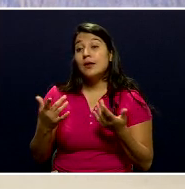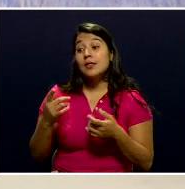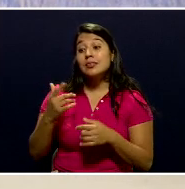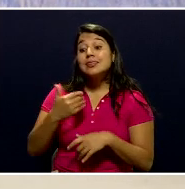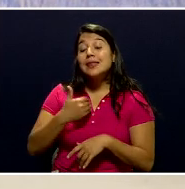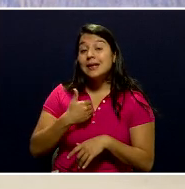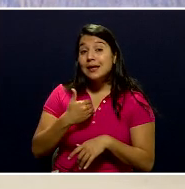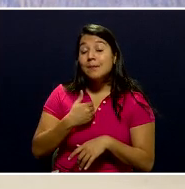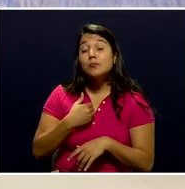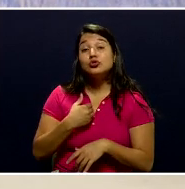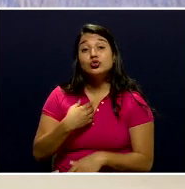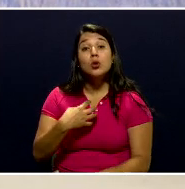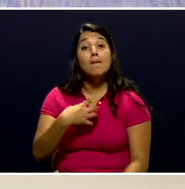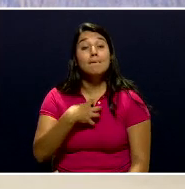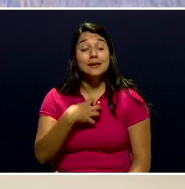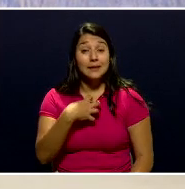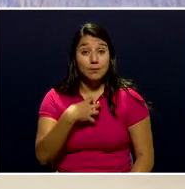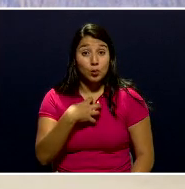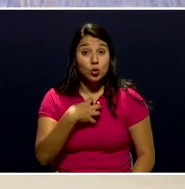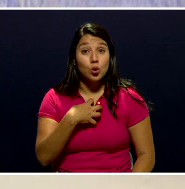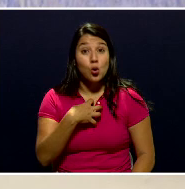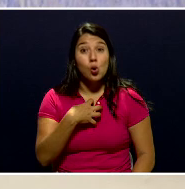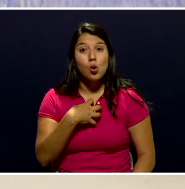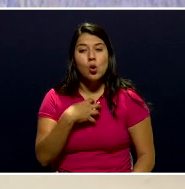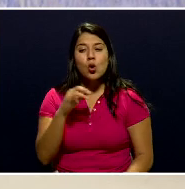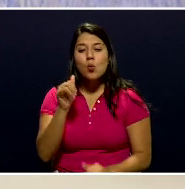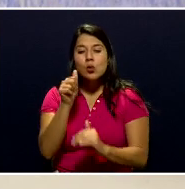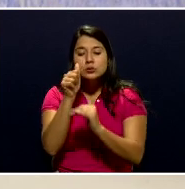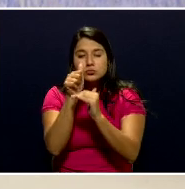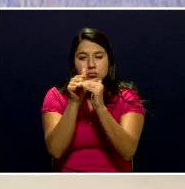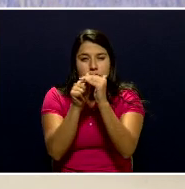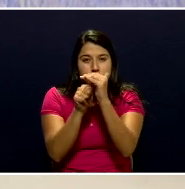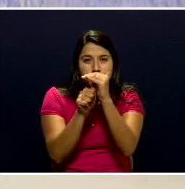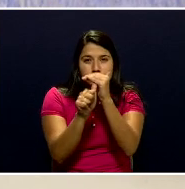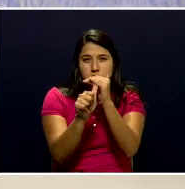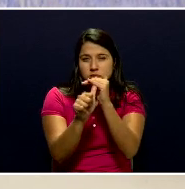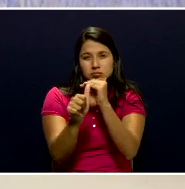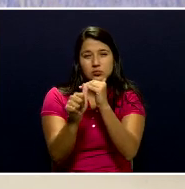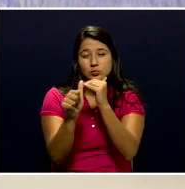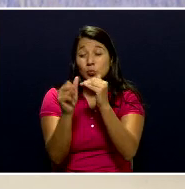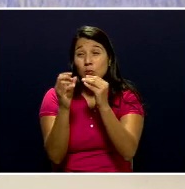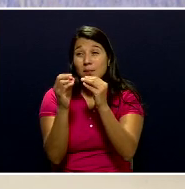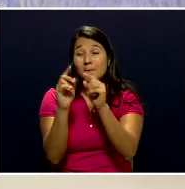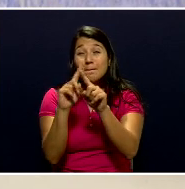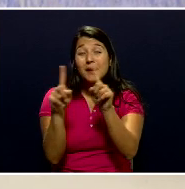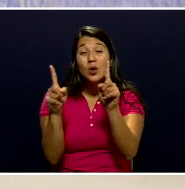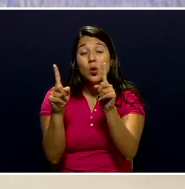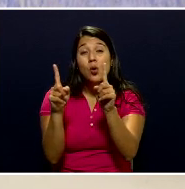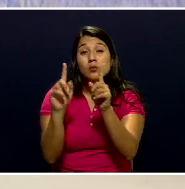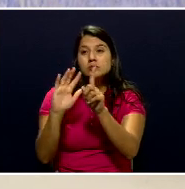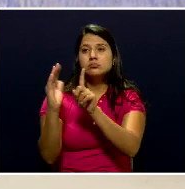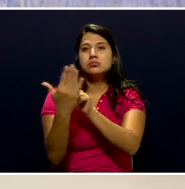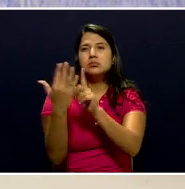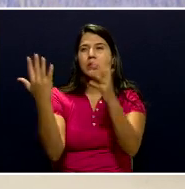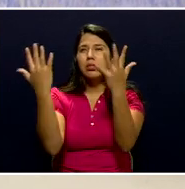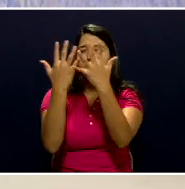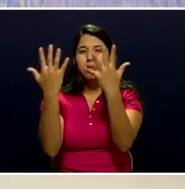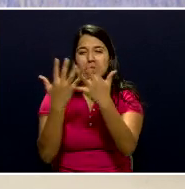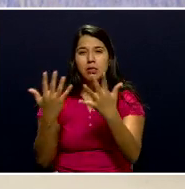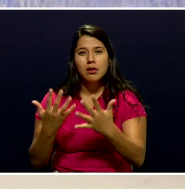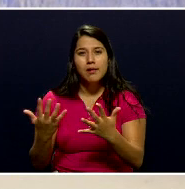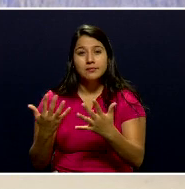tenemos un patrimonio camuflado entre mucha información, un patrimonio de valor